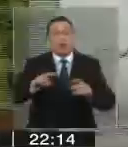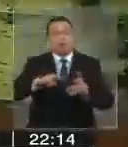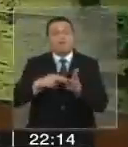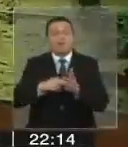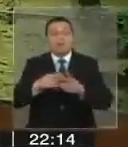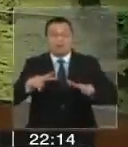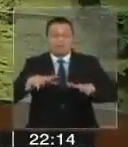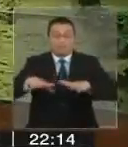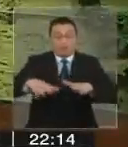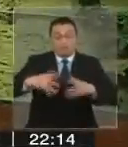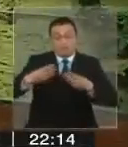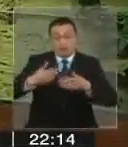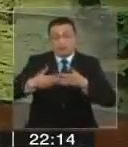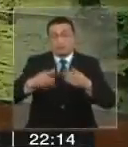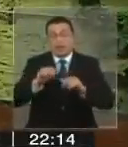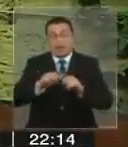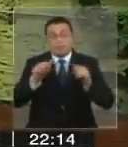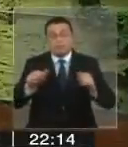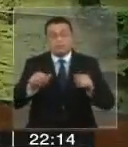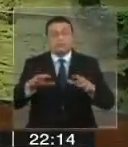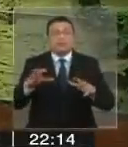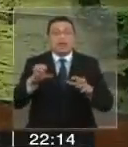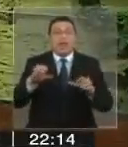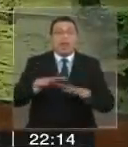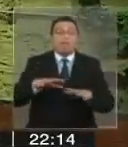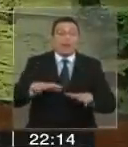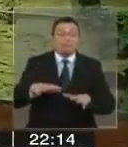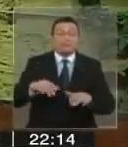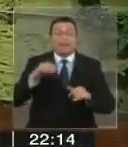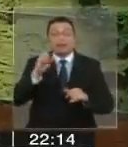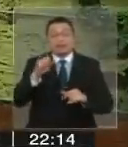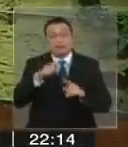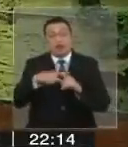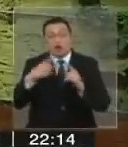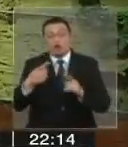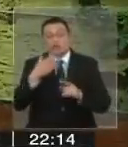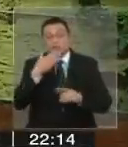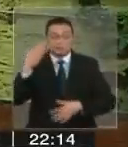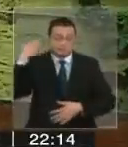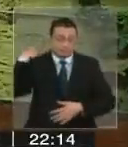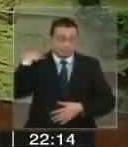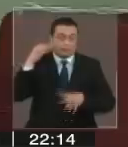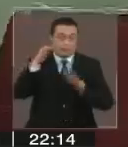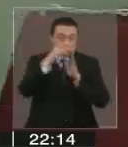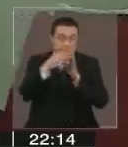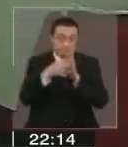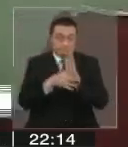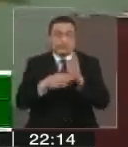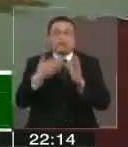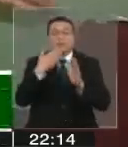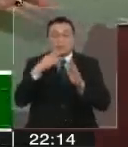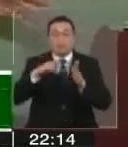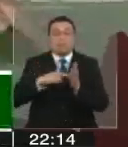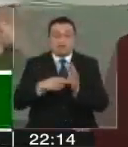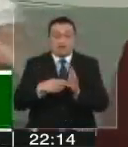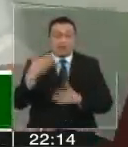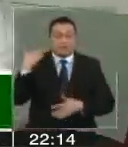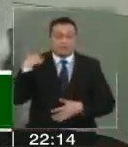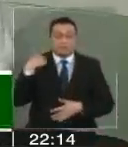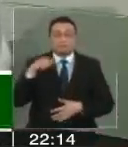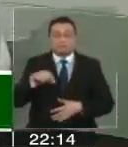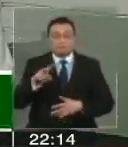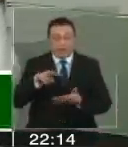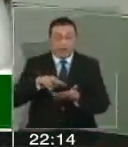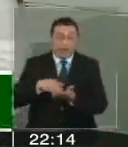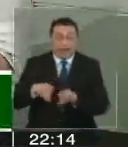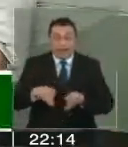motor. Además tiene epilepsia, tiene ataxia, hoy día tiene una escoliosis también severa. Ha sido un camino tal